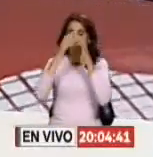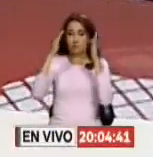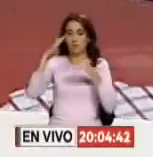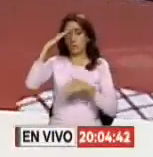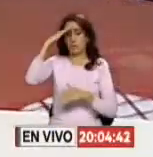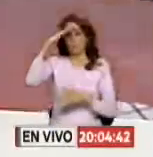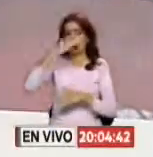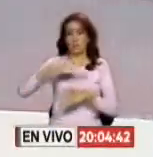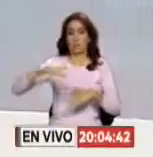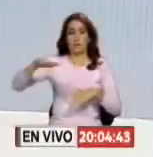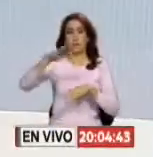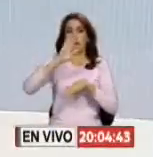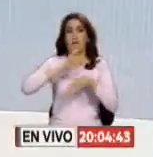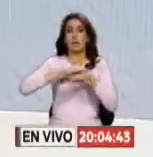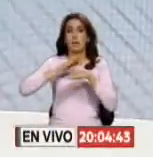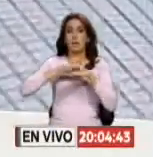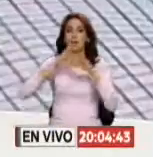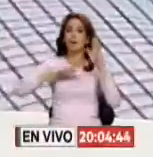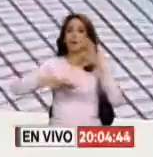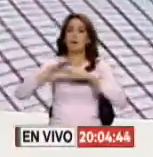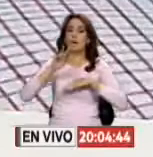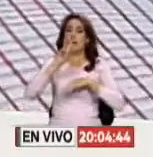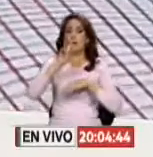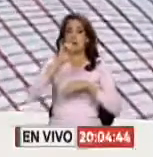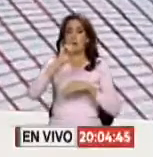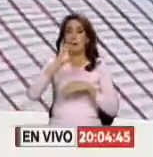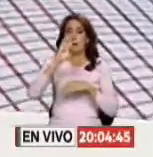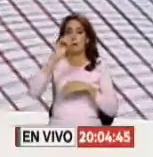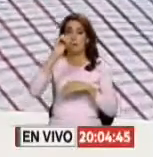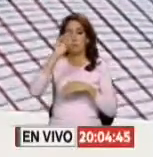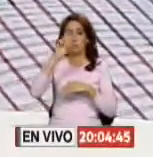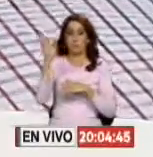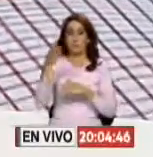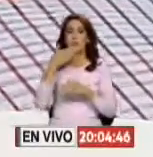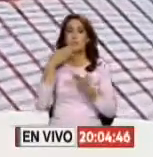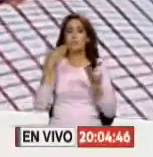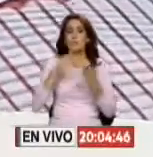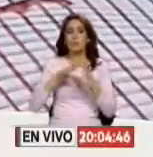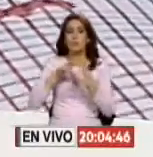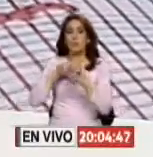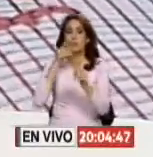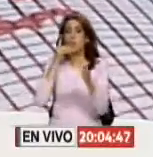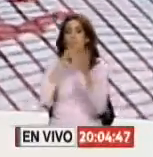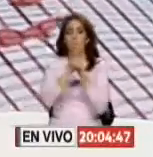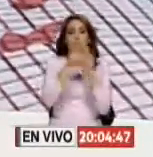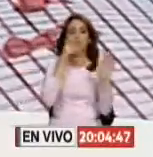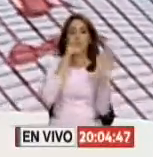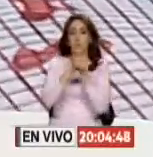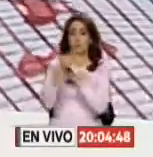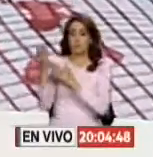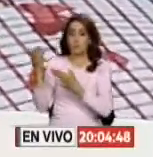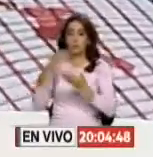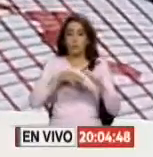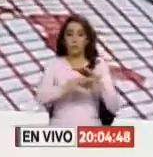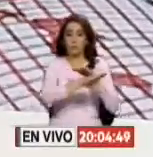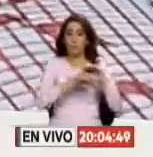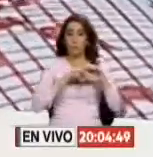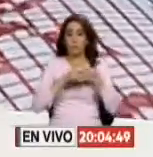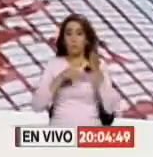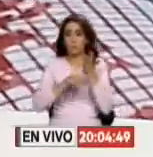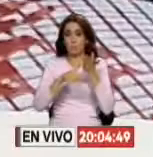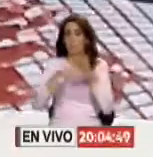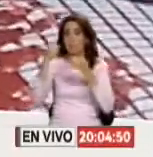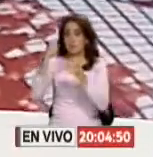la acusación de su exasesor, Víctor Rivadeneira, quien lo denunció en la Fiscalía por cobros indebidos. Desde el Ministerio de